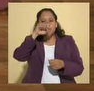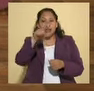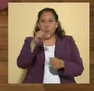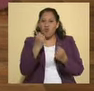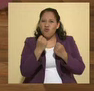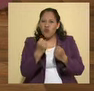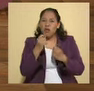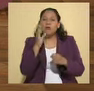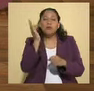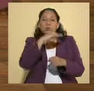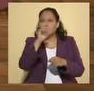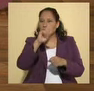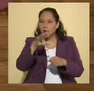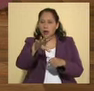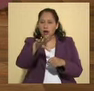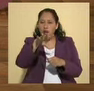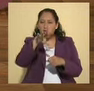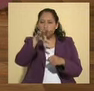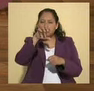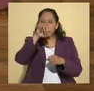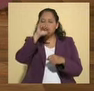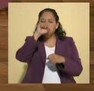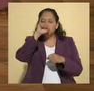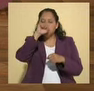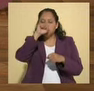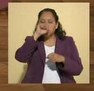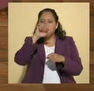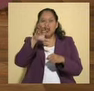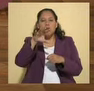fuerte, al tiempo que jalo mi rodilla.